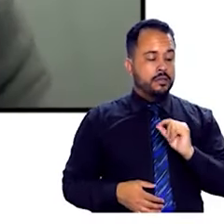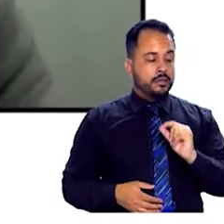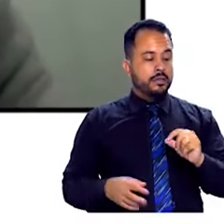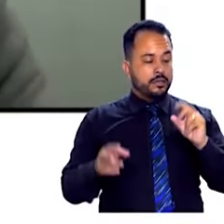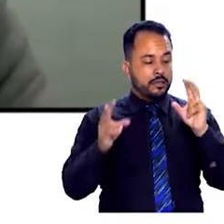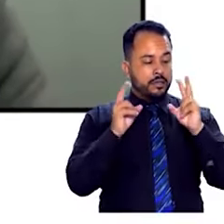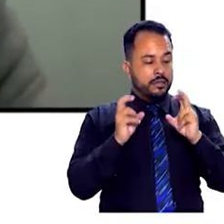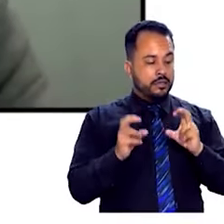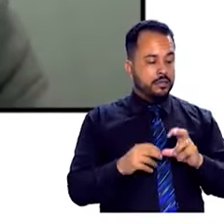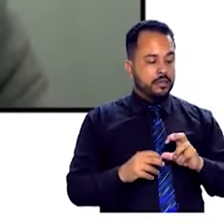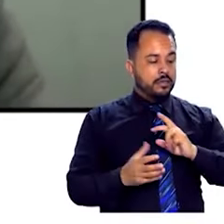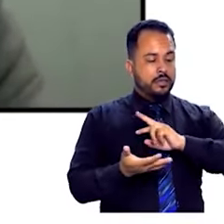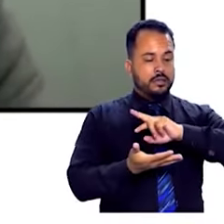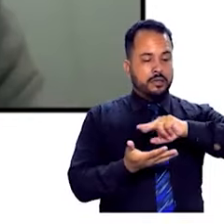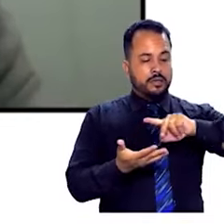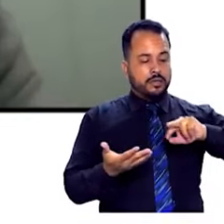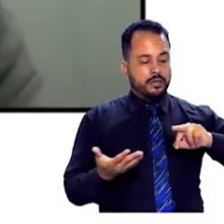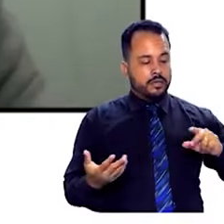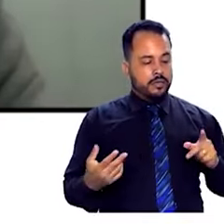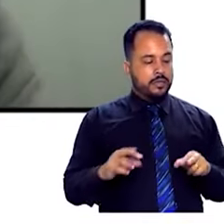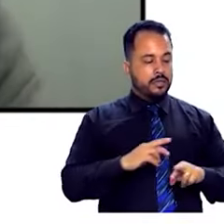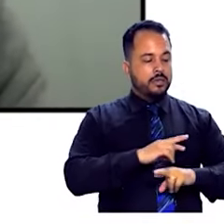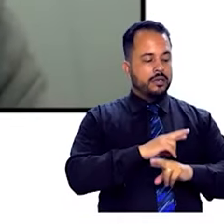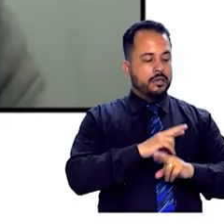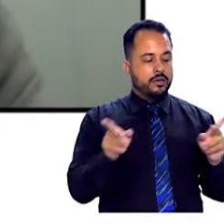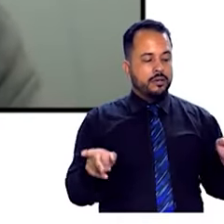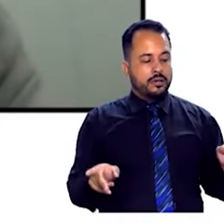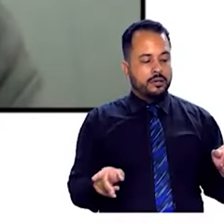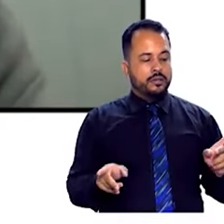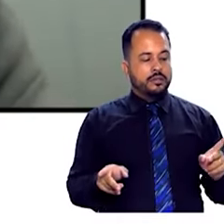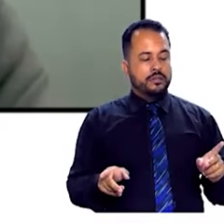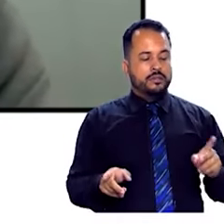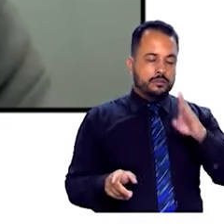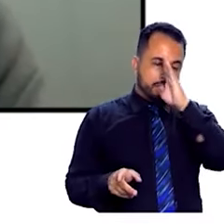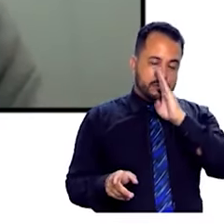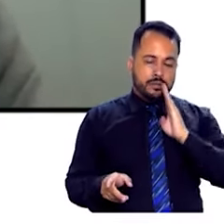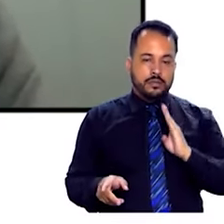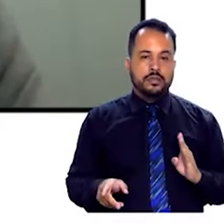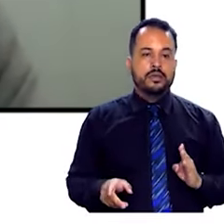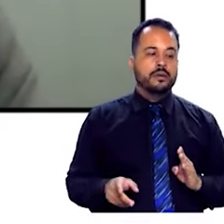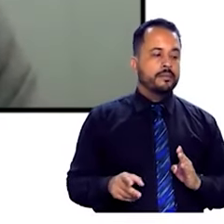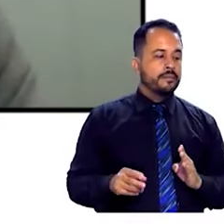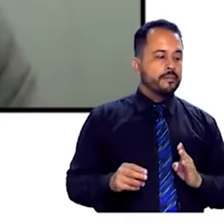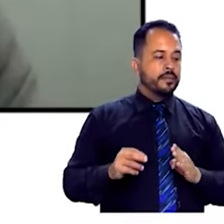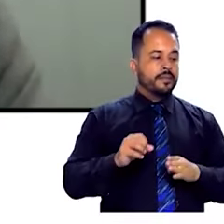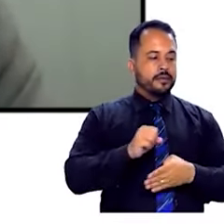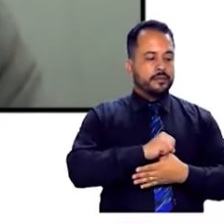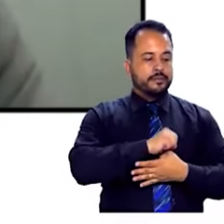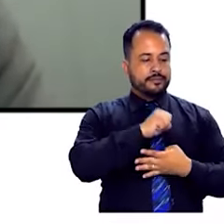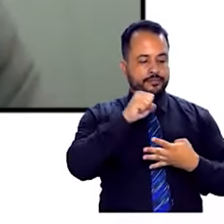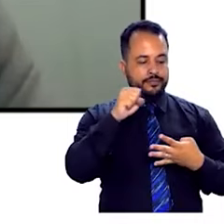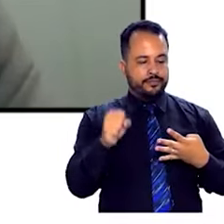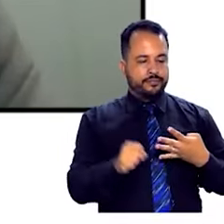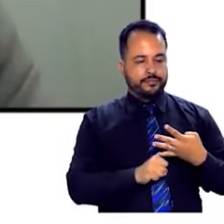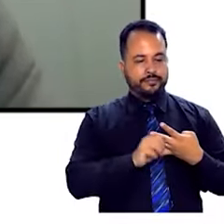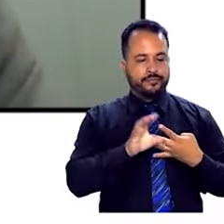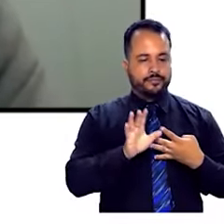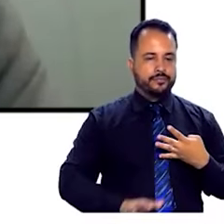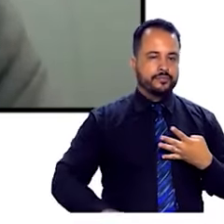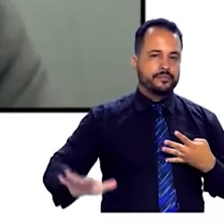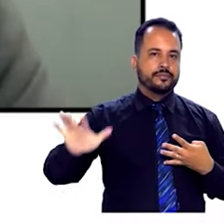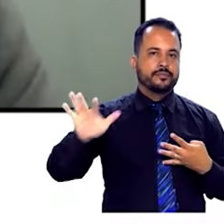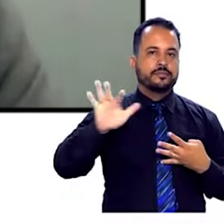parece ser un requisito de admisibilidad si no trascendente no entra Y esto Son las pautas en Argentina sistemas distin argentin